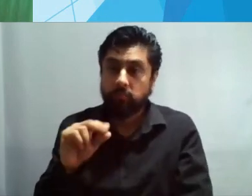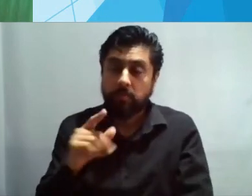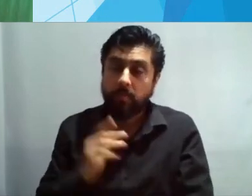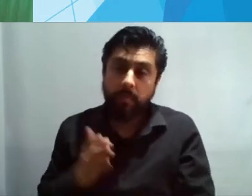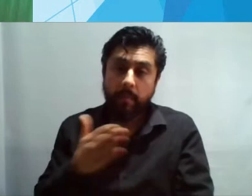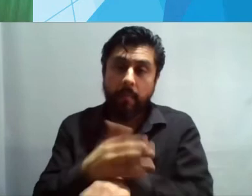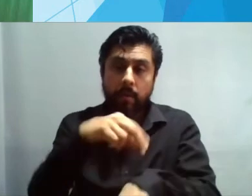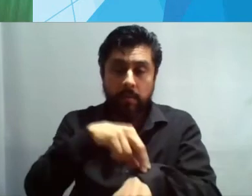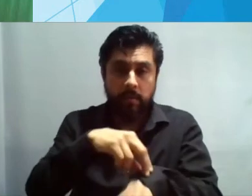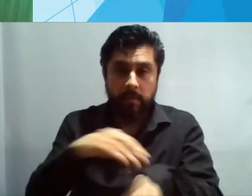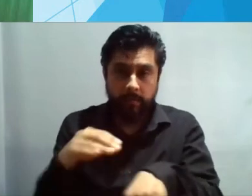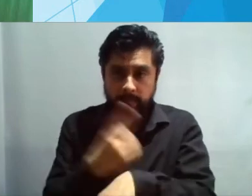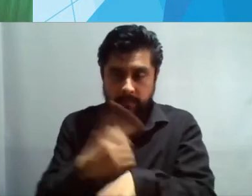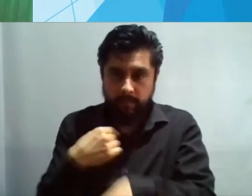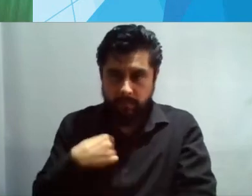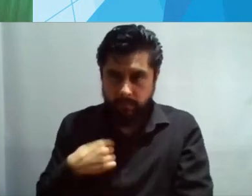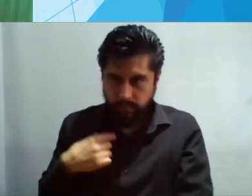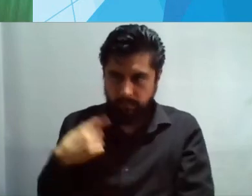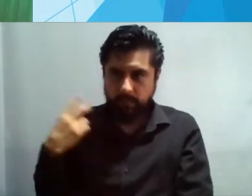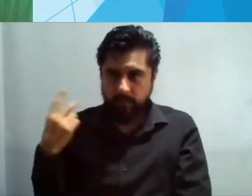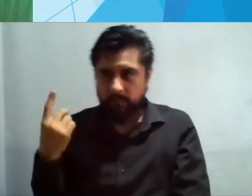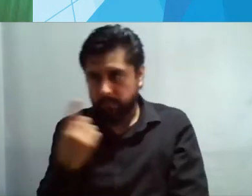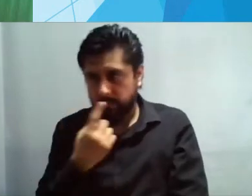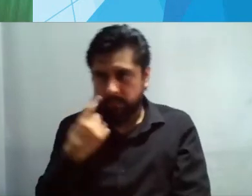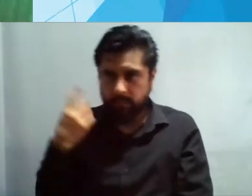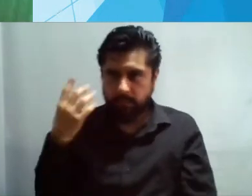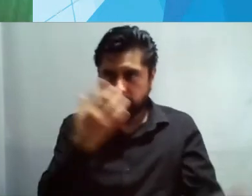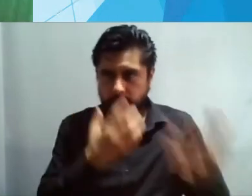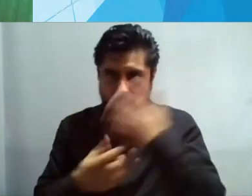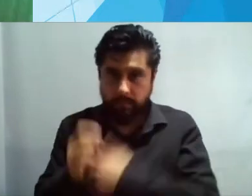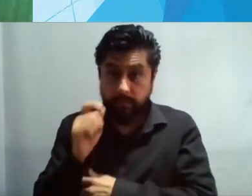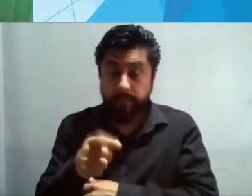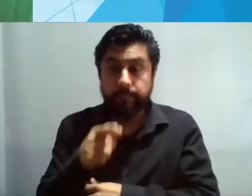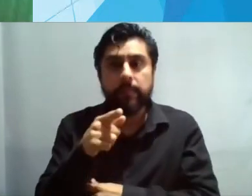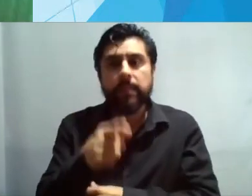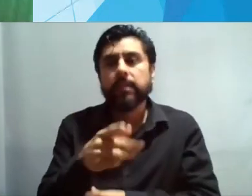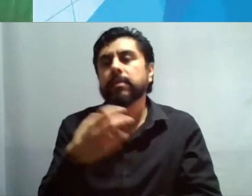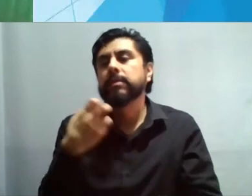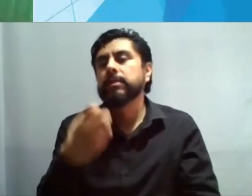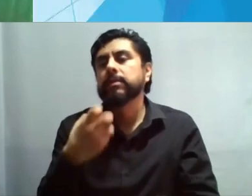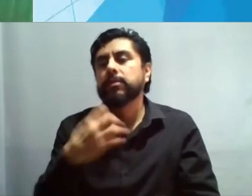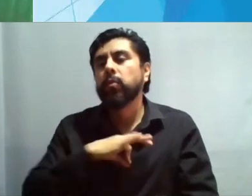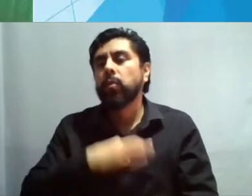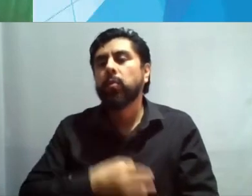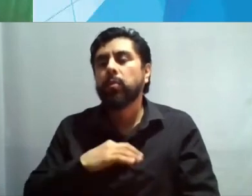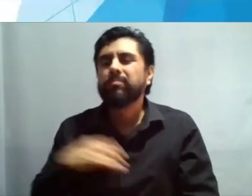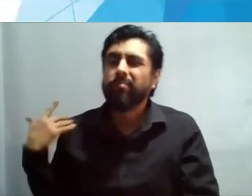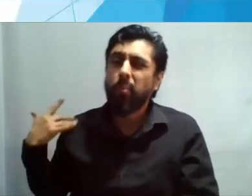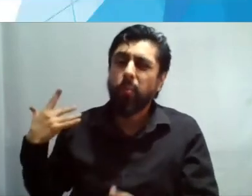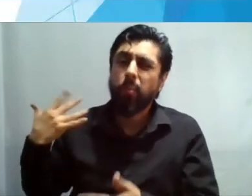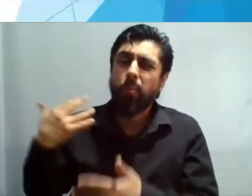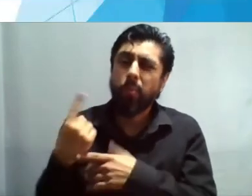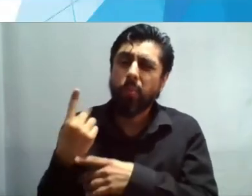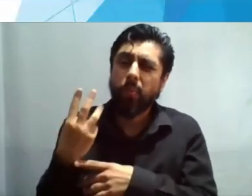habla de que ya es una infección de una buena cantidad de años. Vamos a dar la siguiente, por